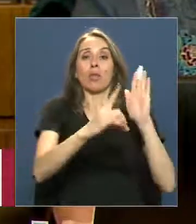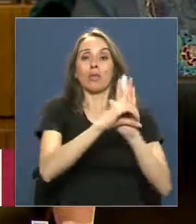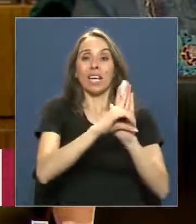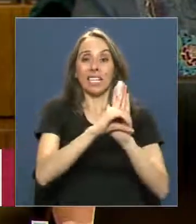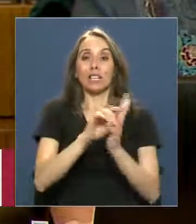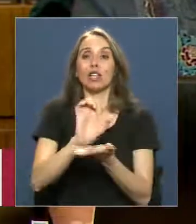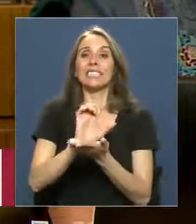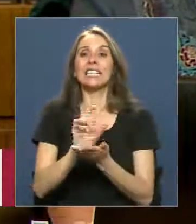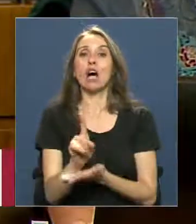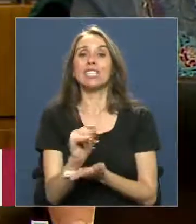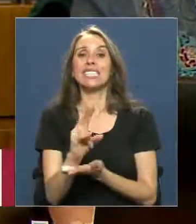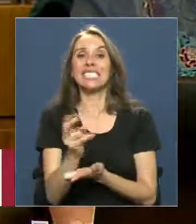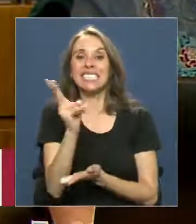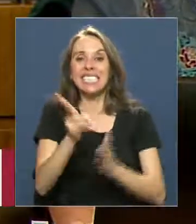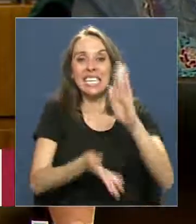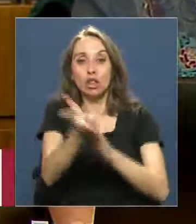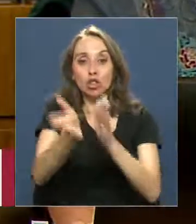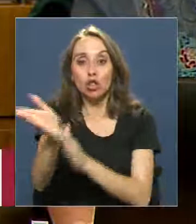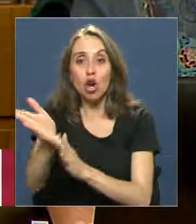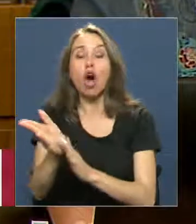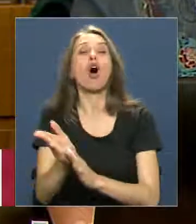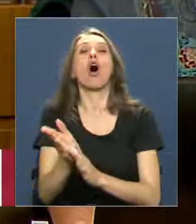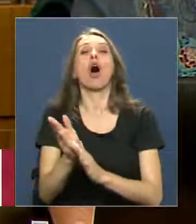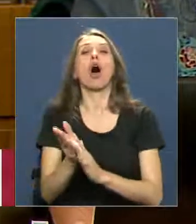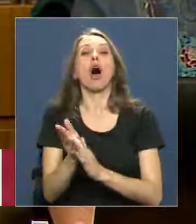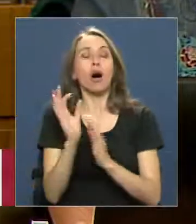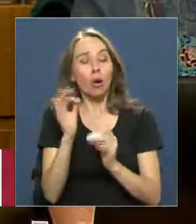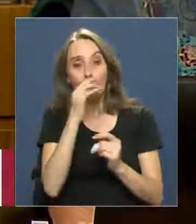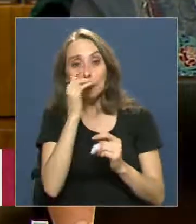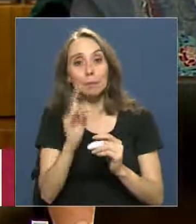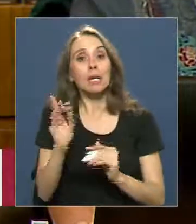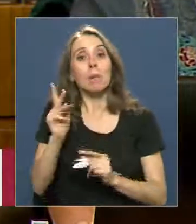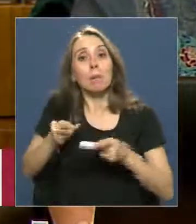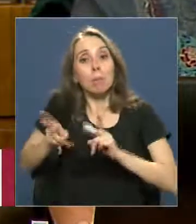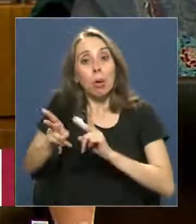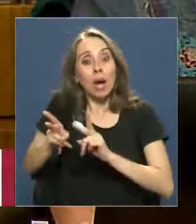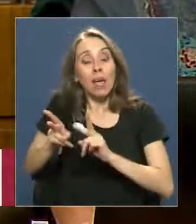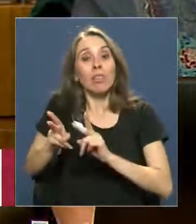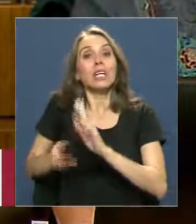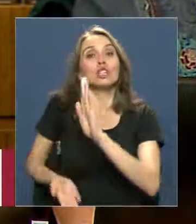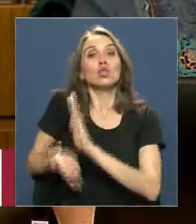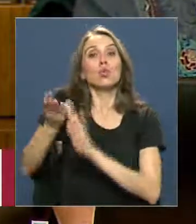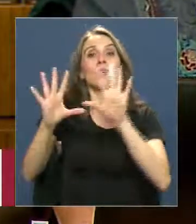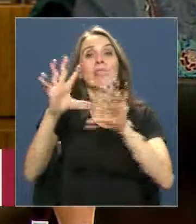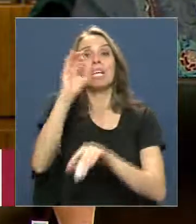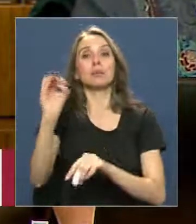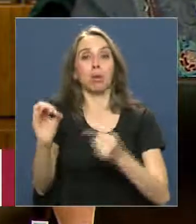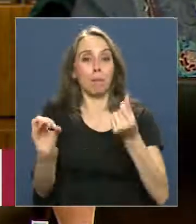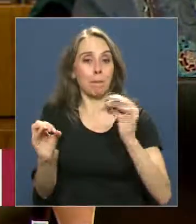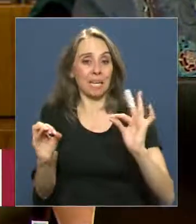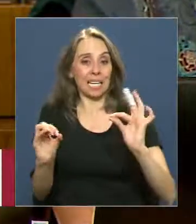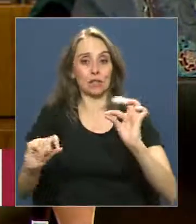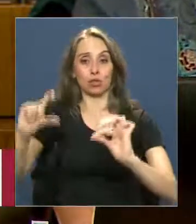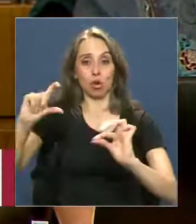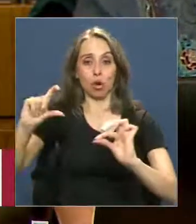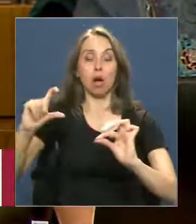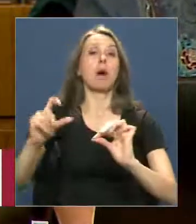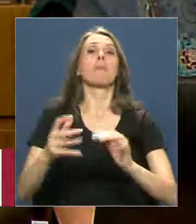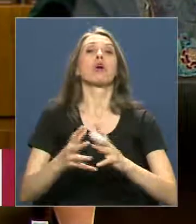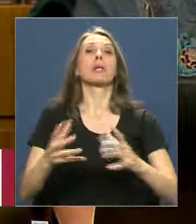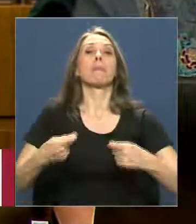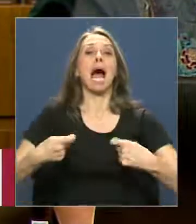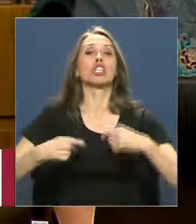o emergencia, permitiéndose solo un aumento hasta el 10% cuando se encuentre justificado en razón de un aumento de los